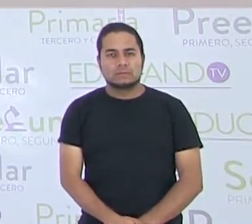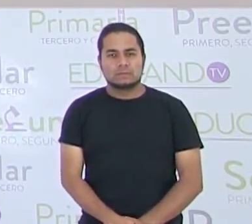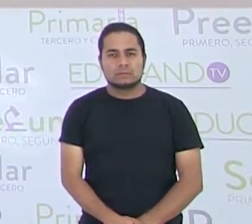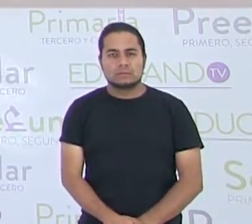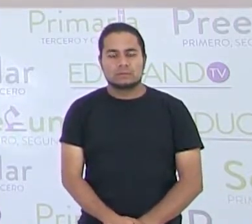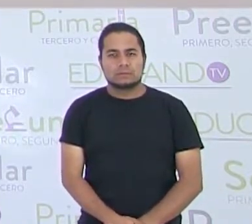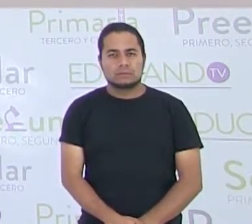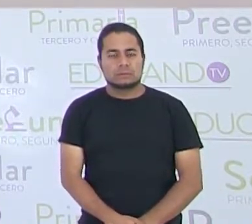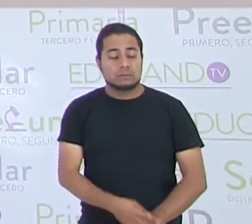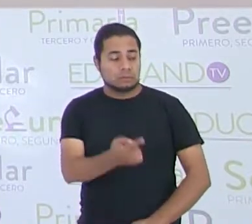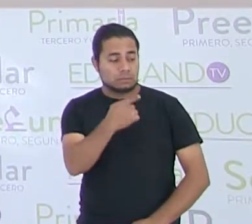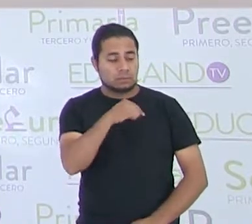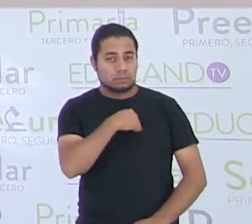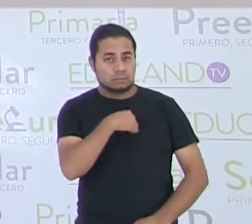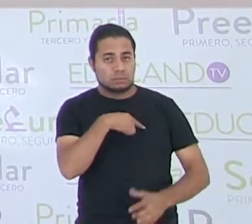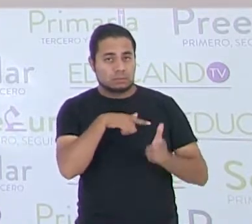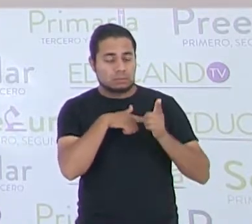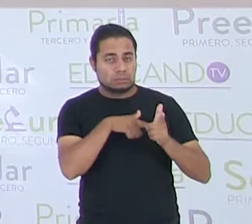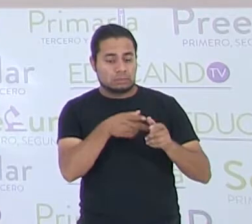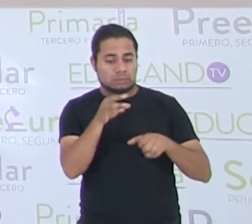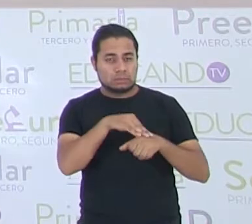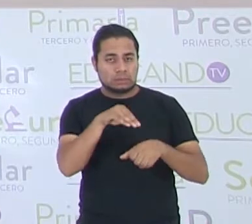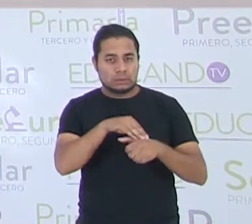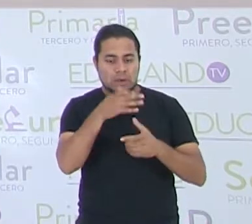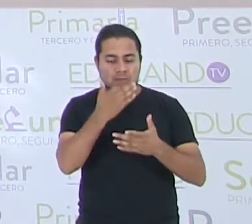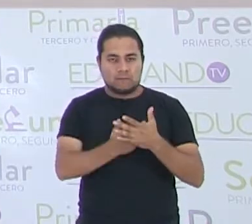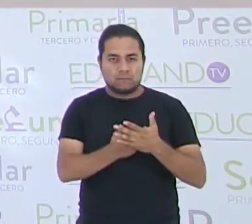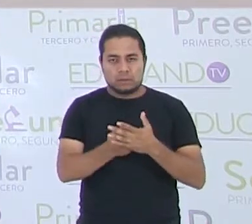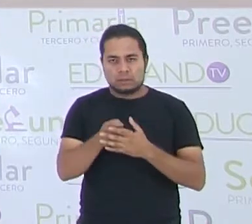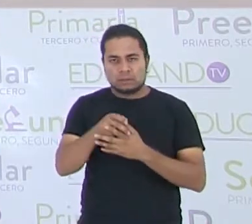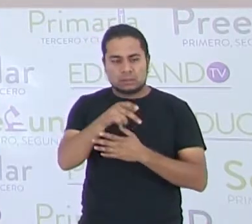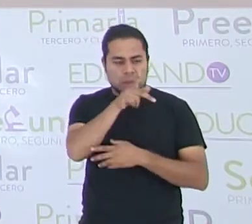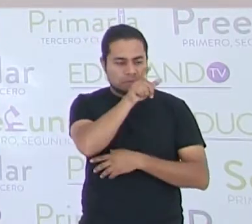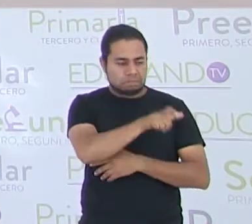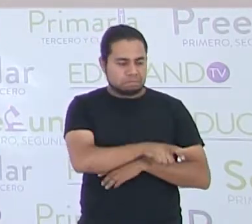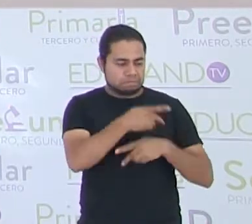Y aquí tengo que continuar porque me falta hablar de mi otro personaje.